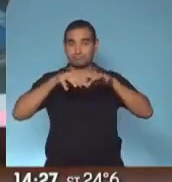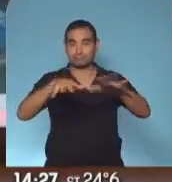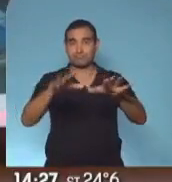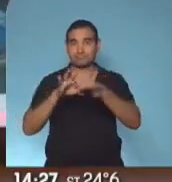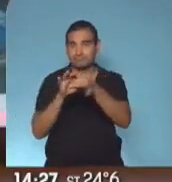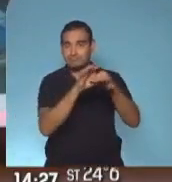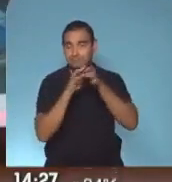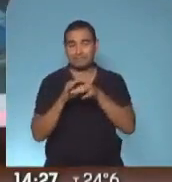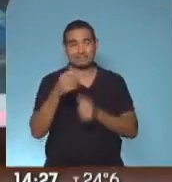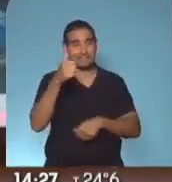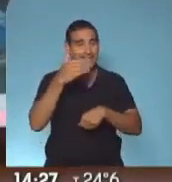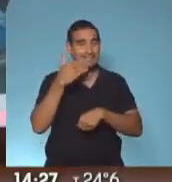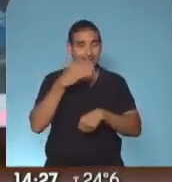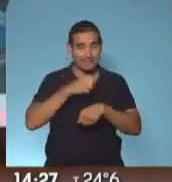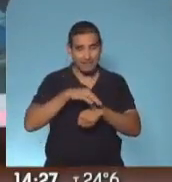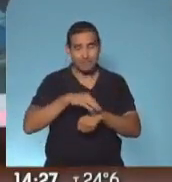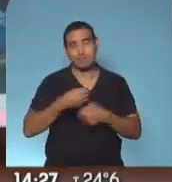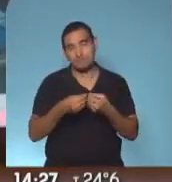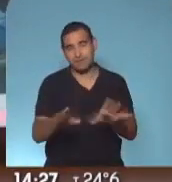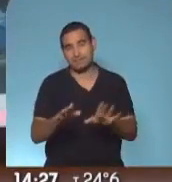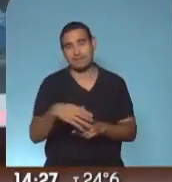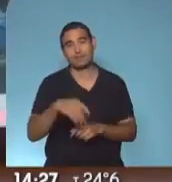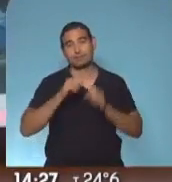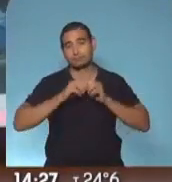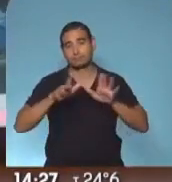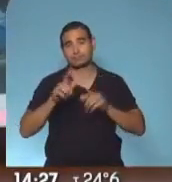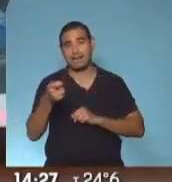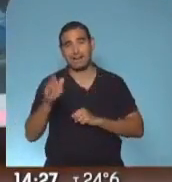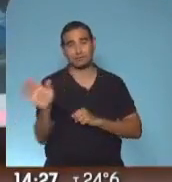comenzará 18 horas y será transmitida por todos los canales de aire.